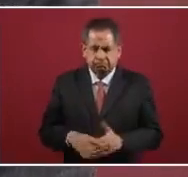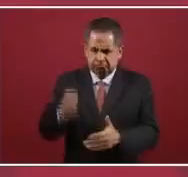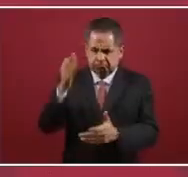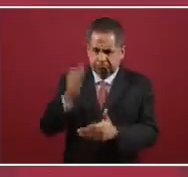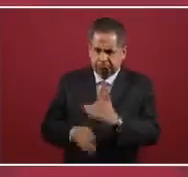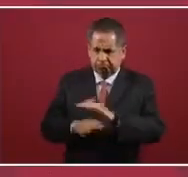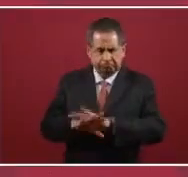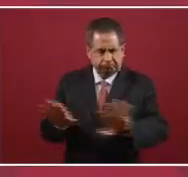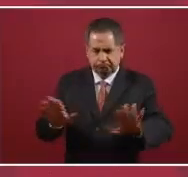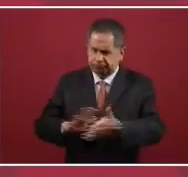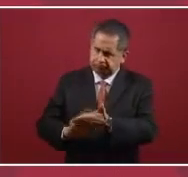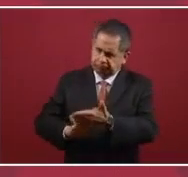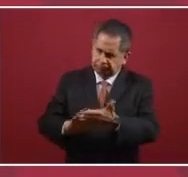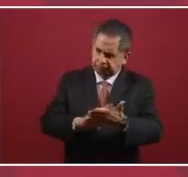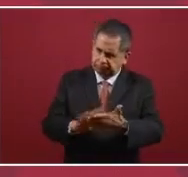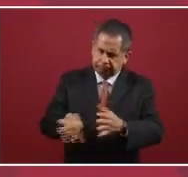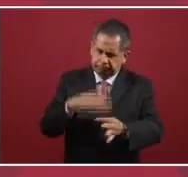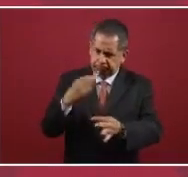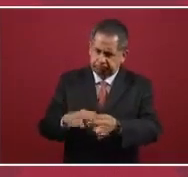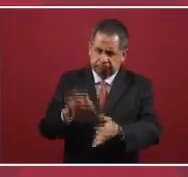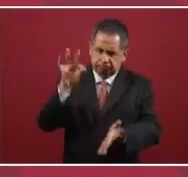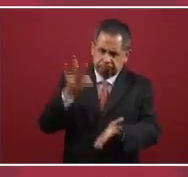finiquitó ya el tema.